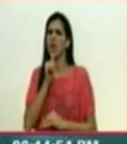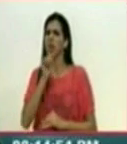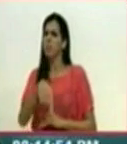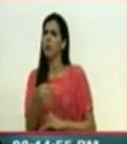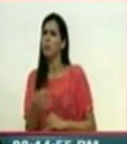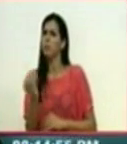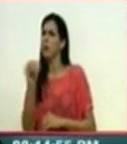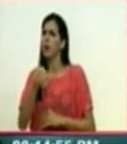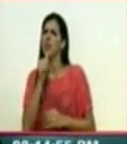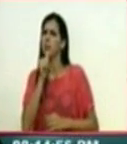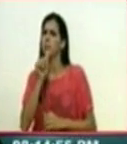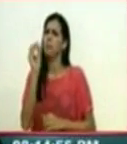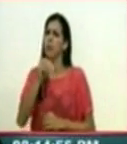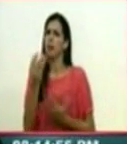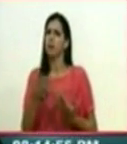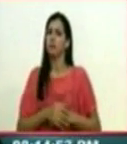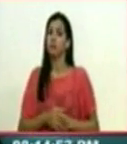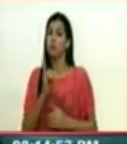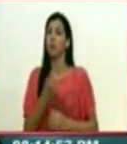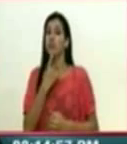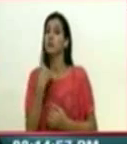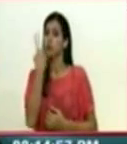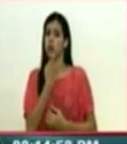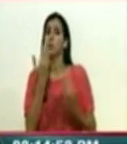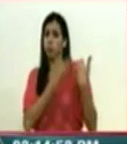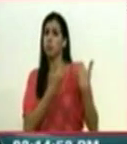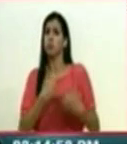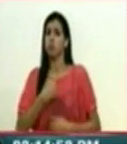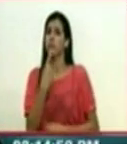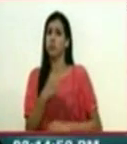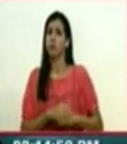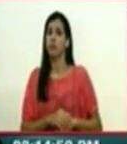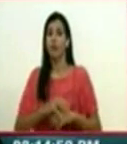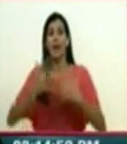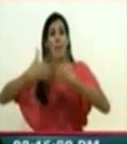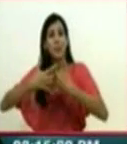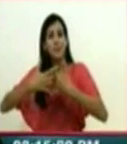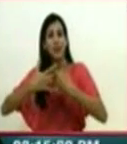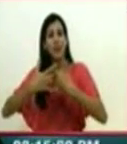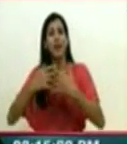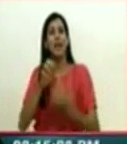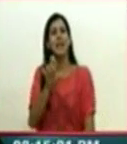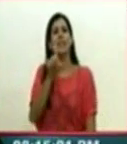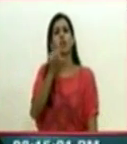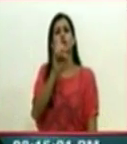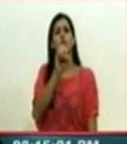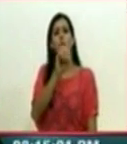decirlo, con mucha responsabilidad. Está una transnacional estadounidense, la ExxonMobil,